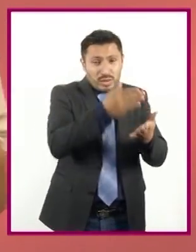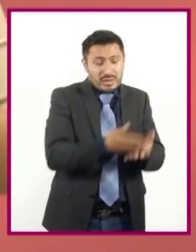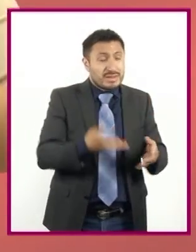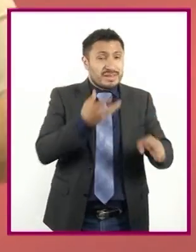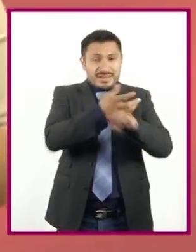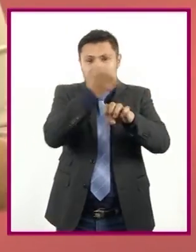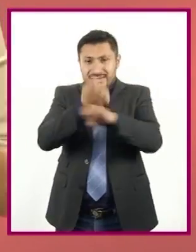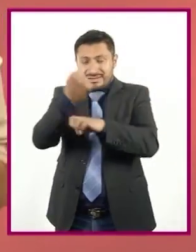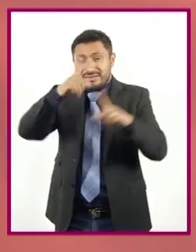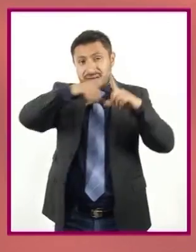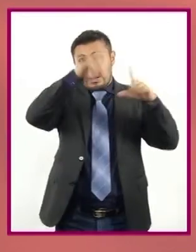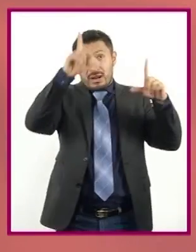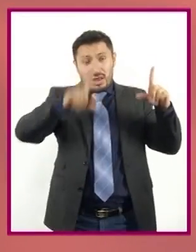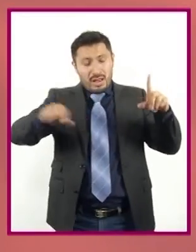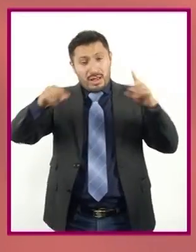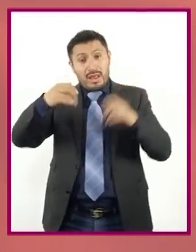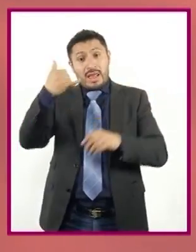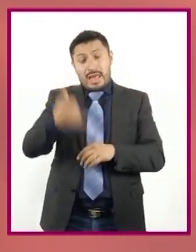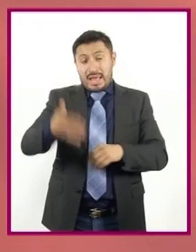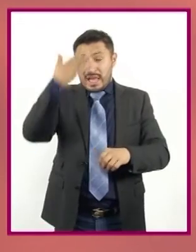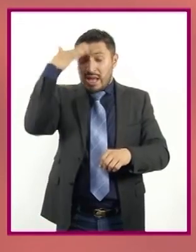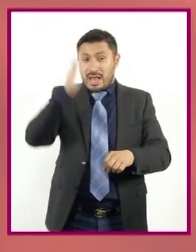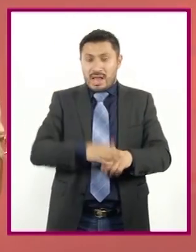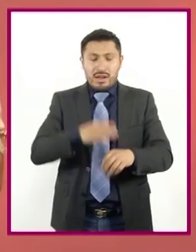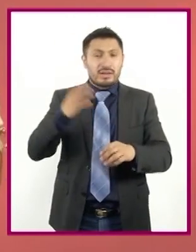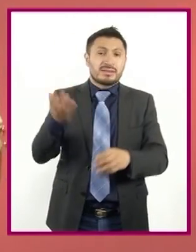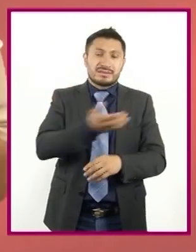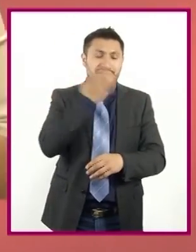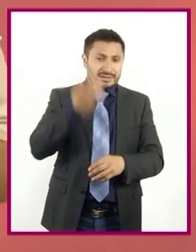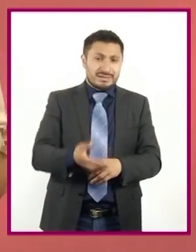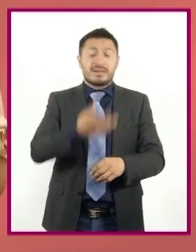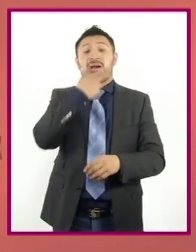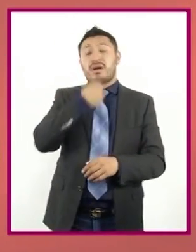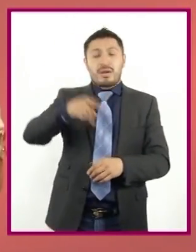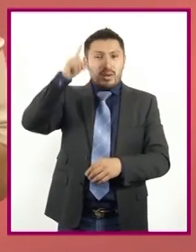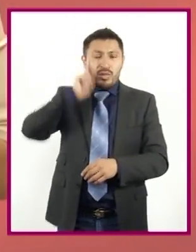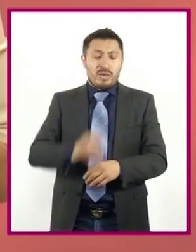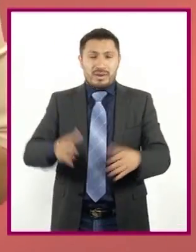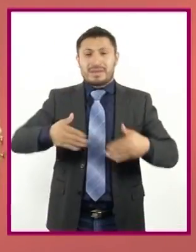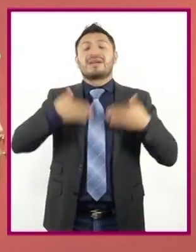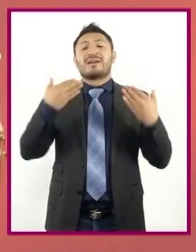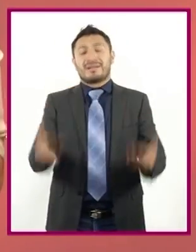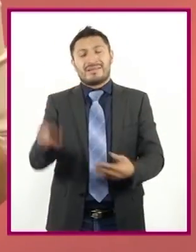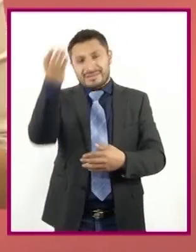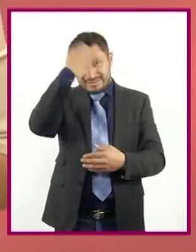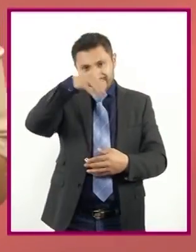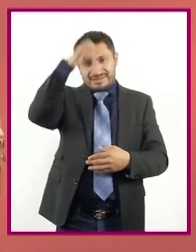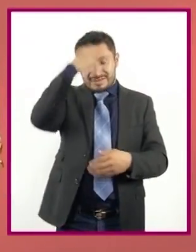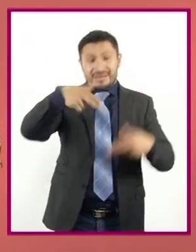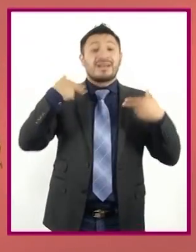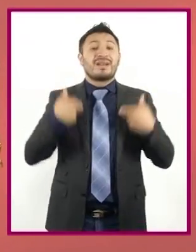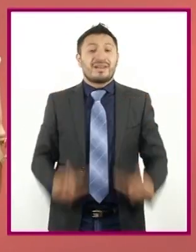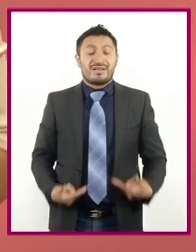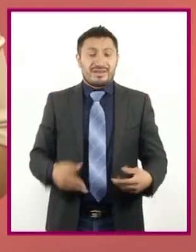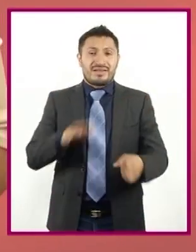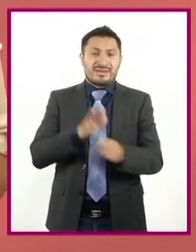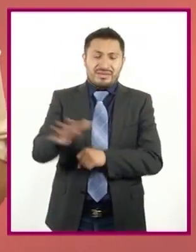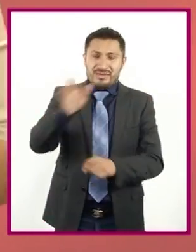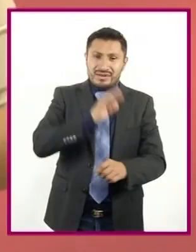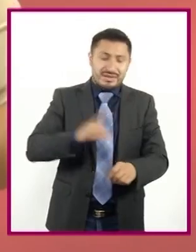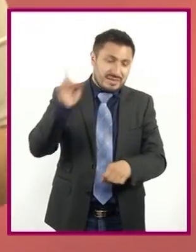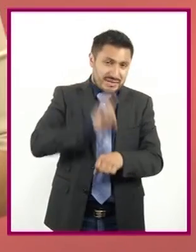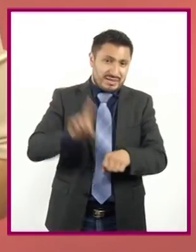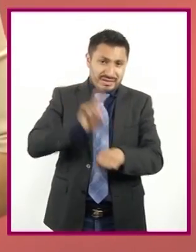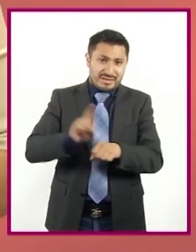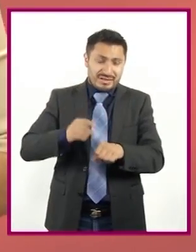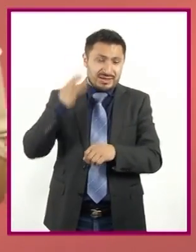de la República y a la memoria colectiva de hombres y mujeres que le confiaron las experiencias humanas de lo cotidiano y